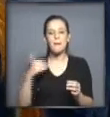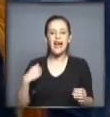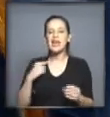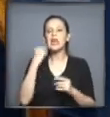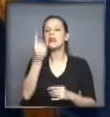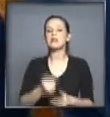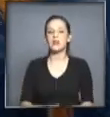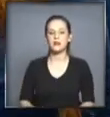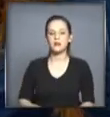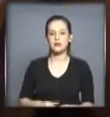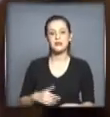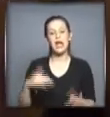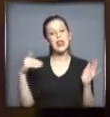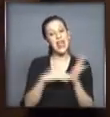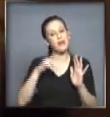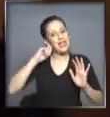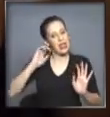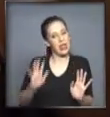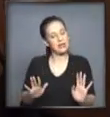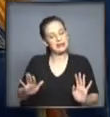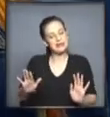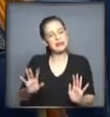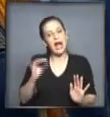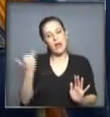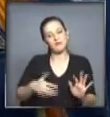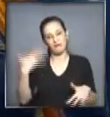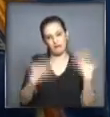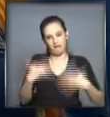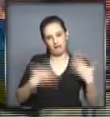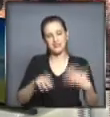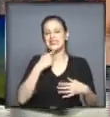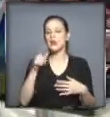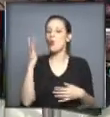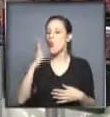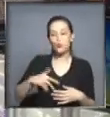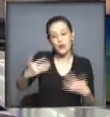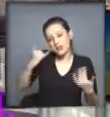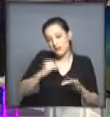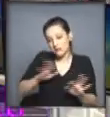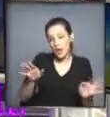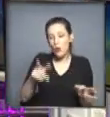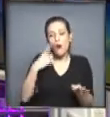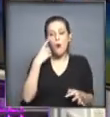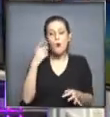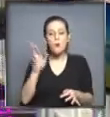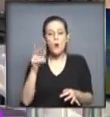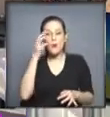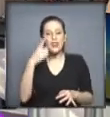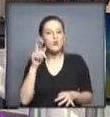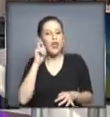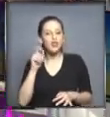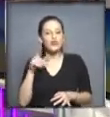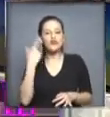papás. Sí, es otro tema también, ¿no? Viene el nene con una de 21 o con el 22, el nene tiene